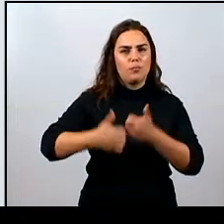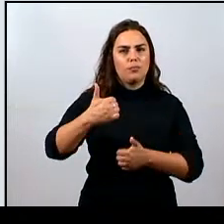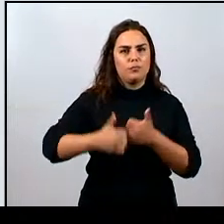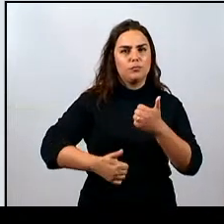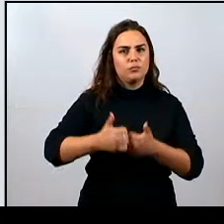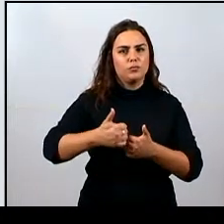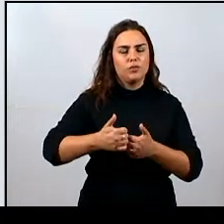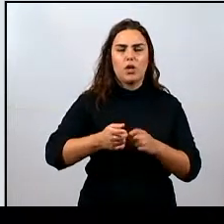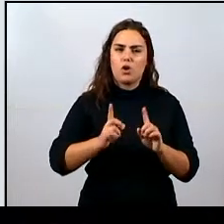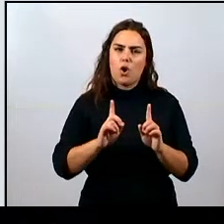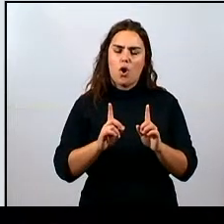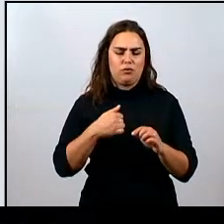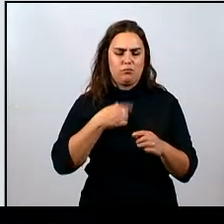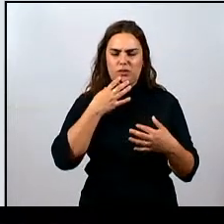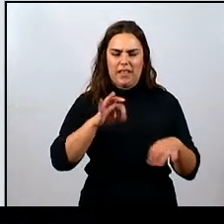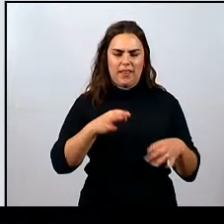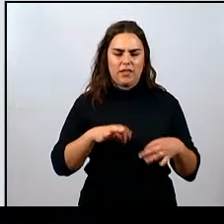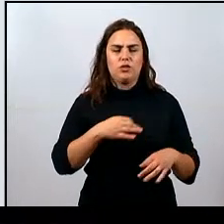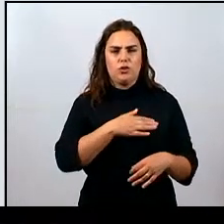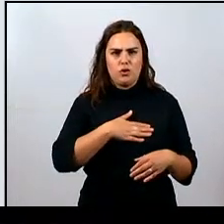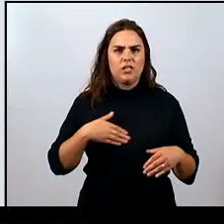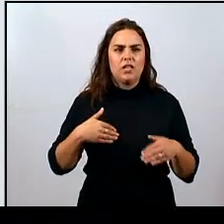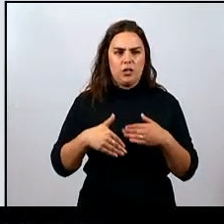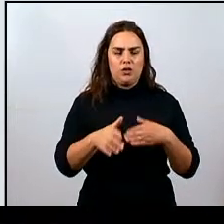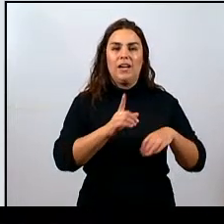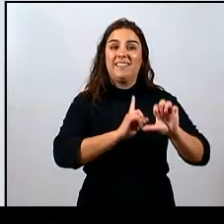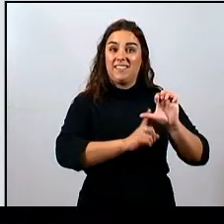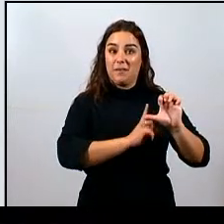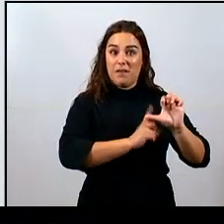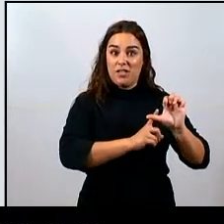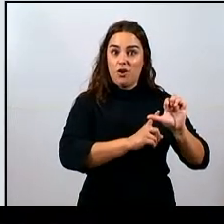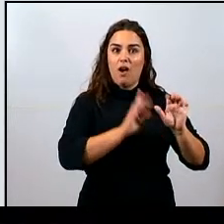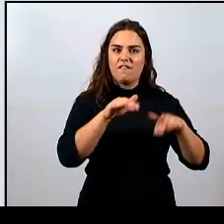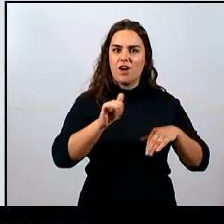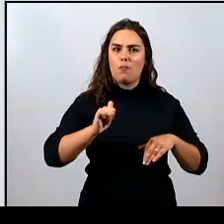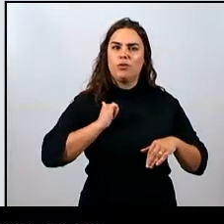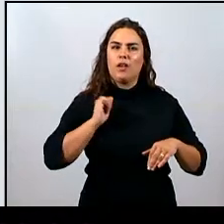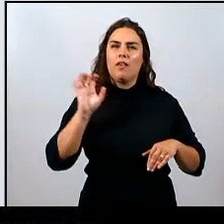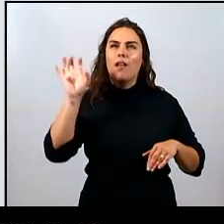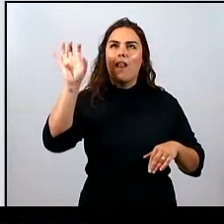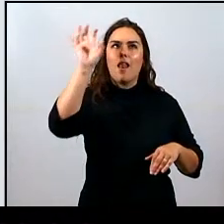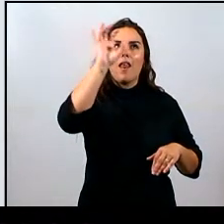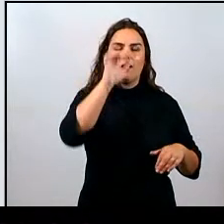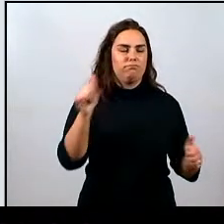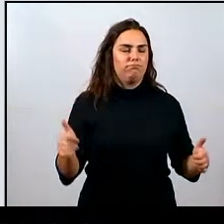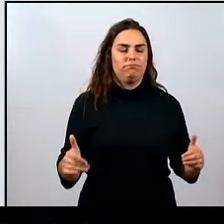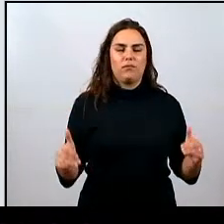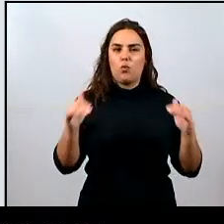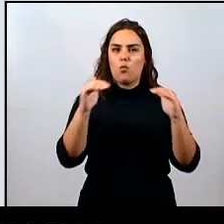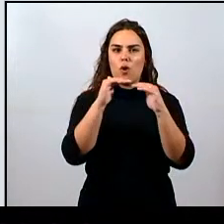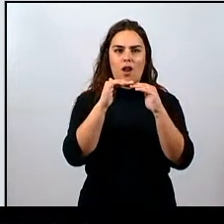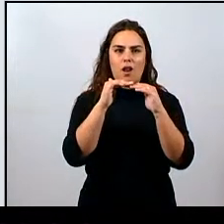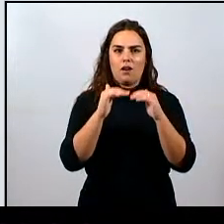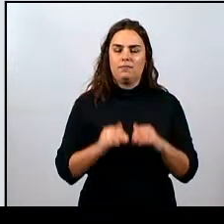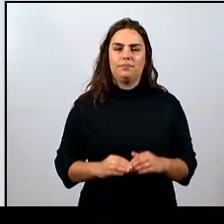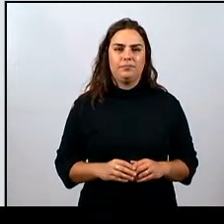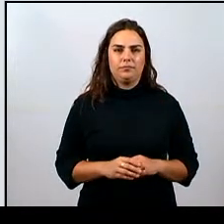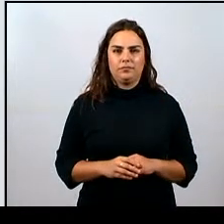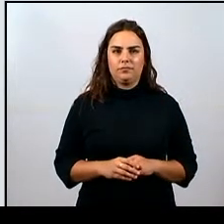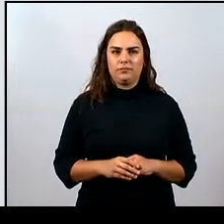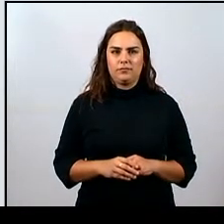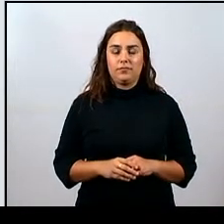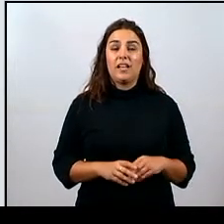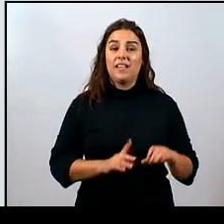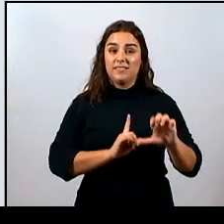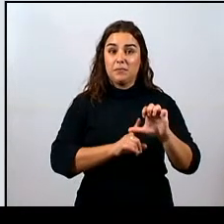superiores. Esto es muy sencillo. Aspiramos a que los extremeños puedan tener las mismas oportunidades que cualquier otro español.